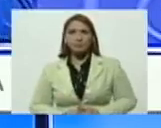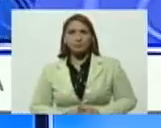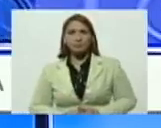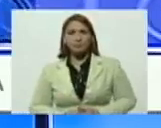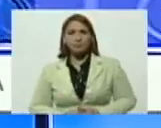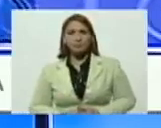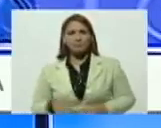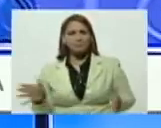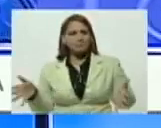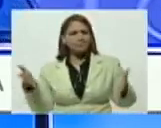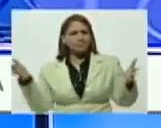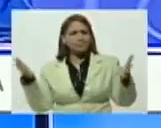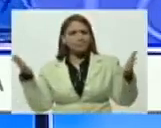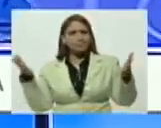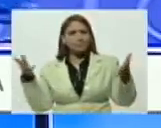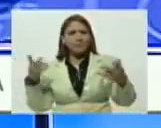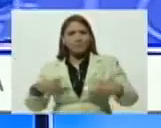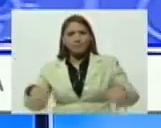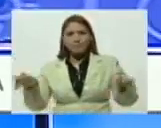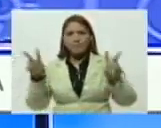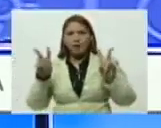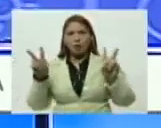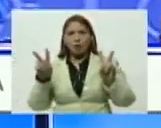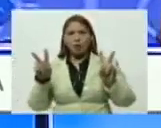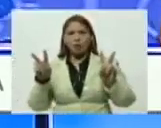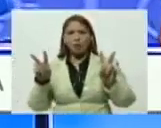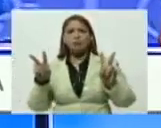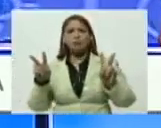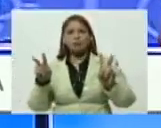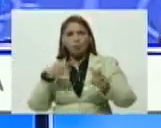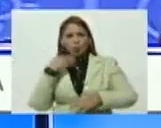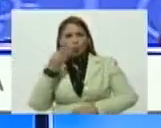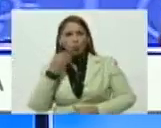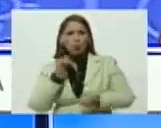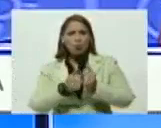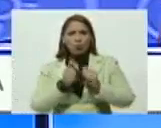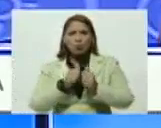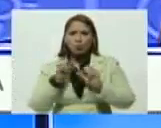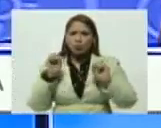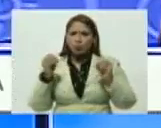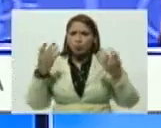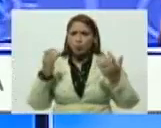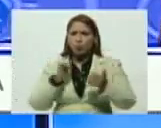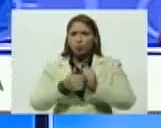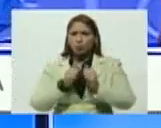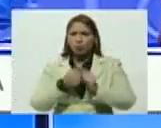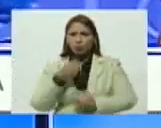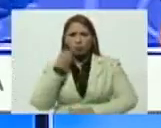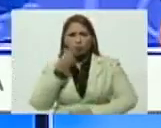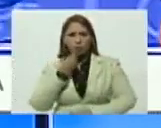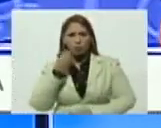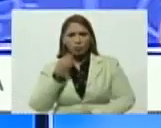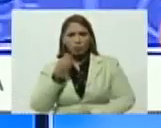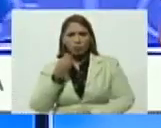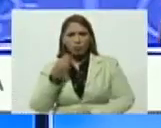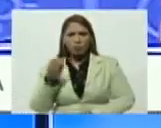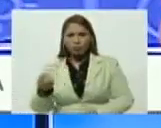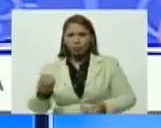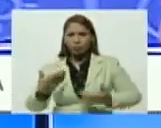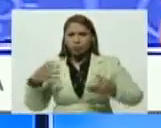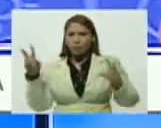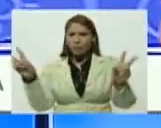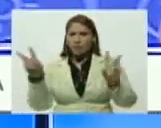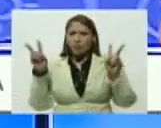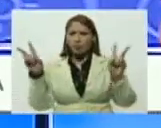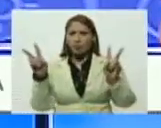Enaltecer los valores de la juventud deportista, gloriosa juventud deportista que nos dio la gran victoria de